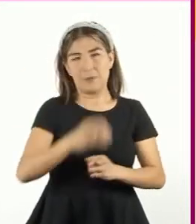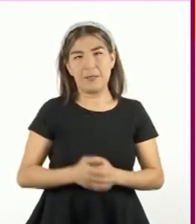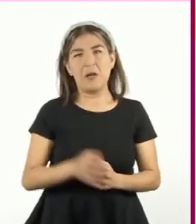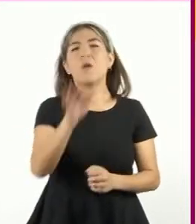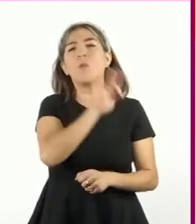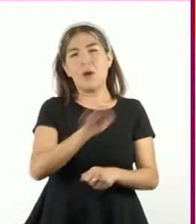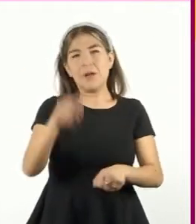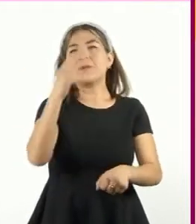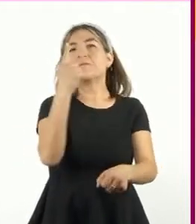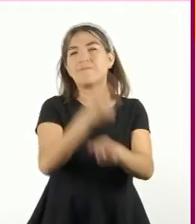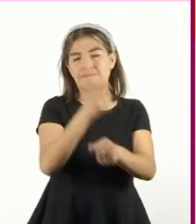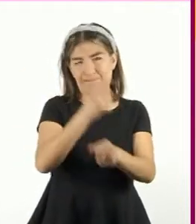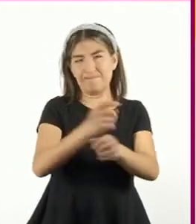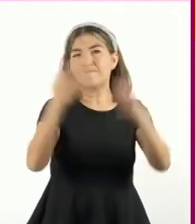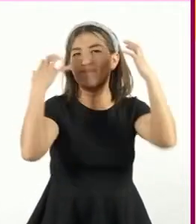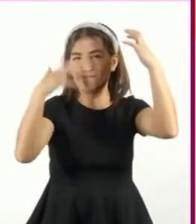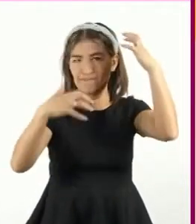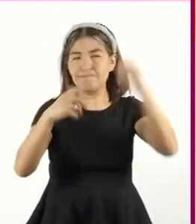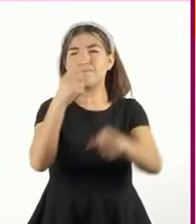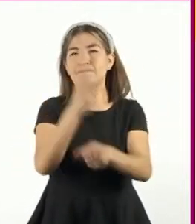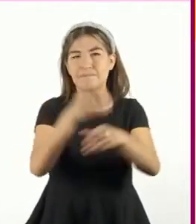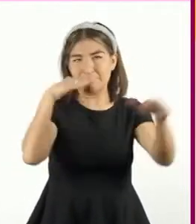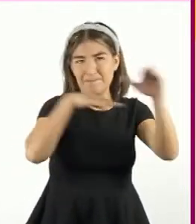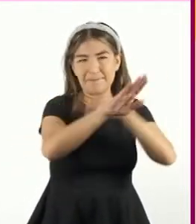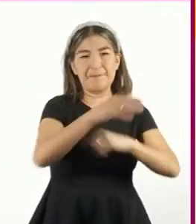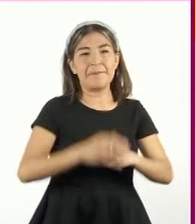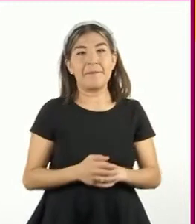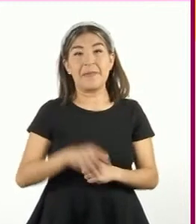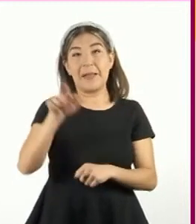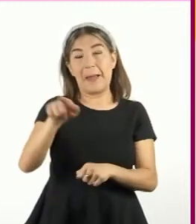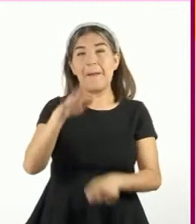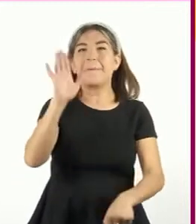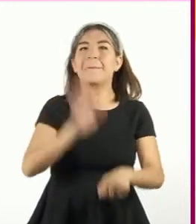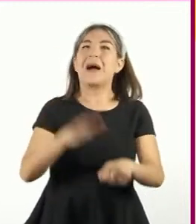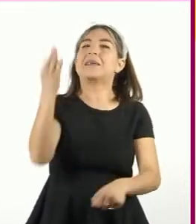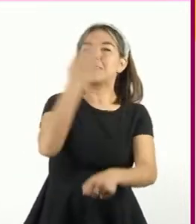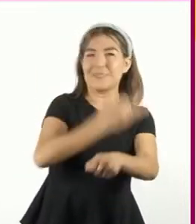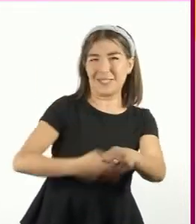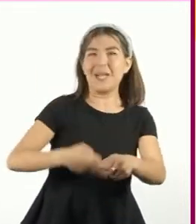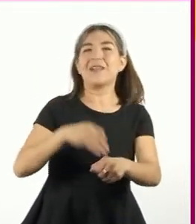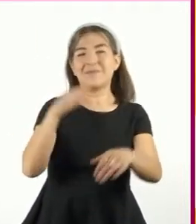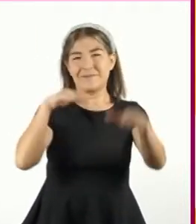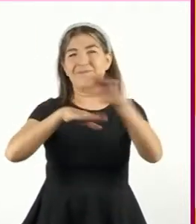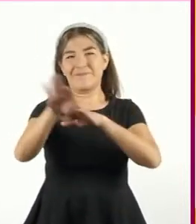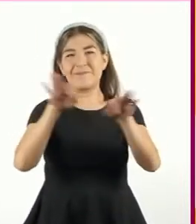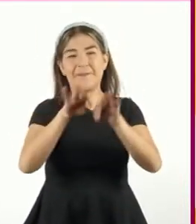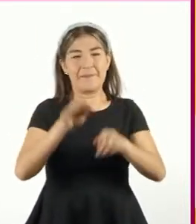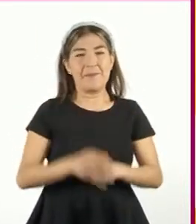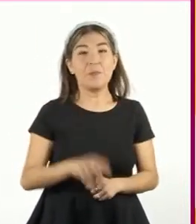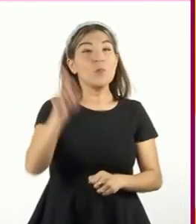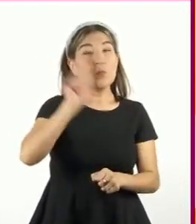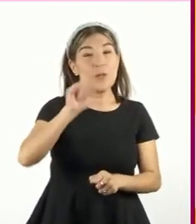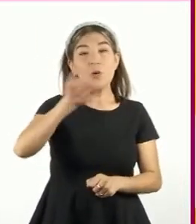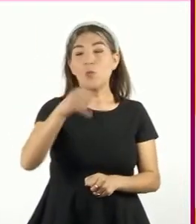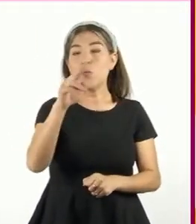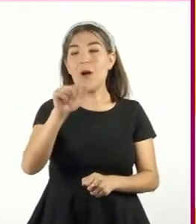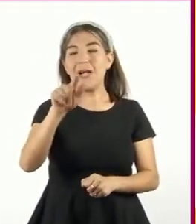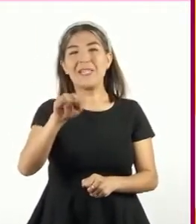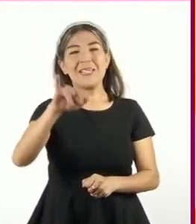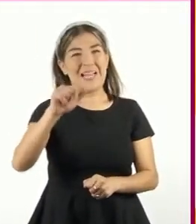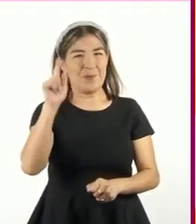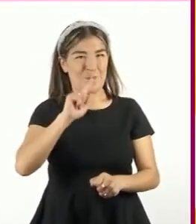a usar primero el baño. Es quien entra más tarde a trabajar. Juanita, la hija